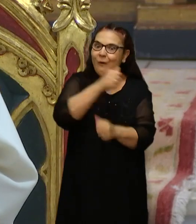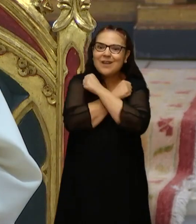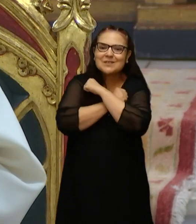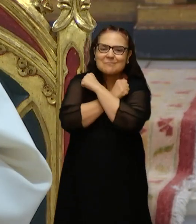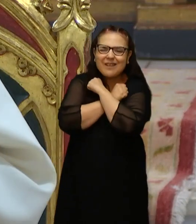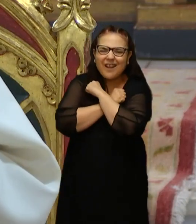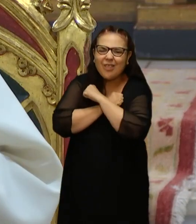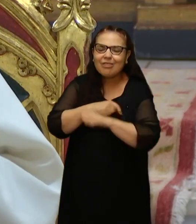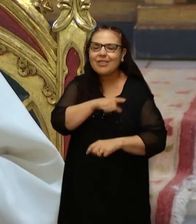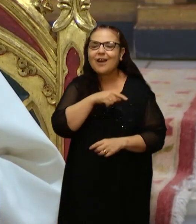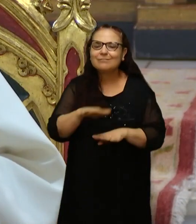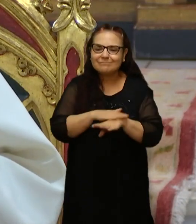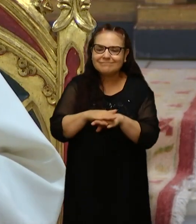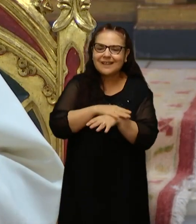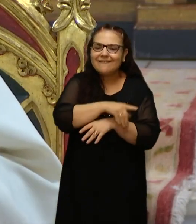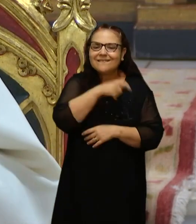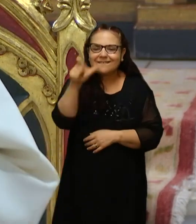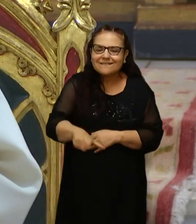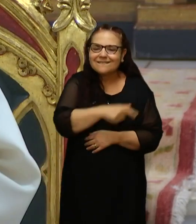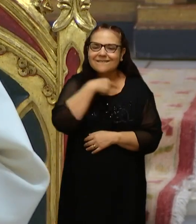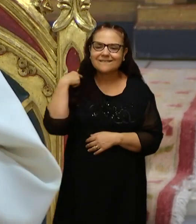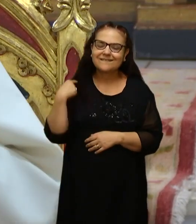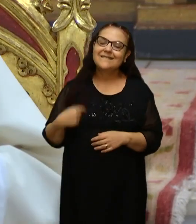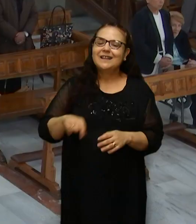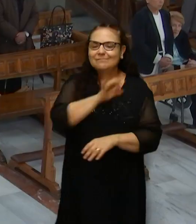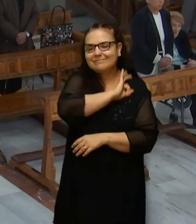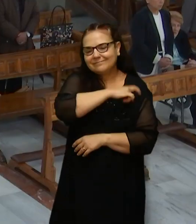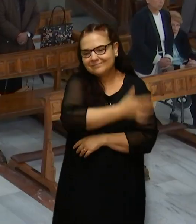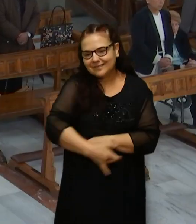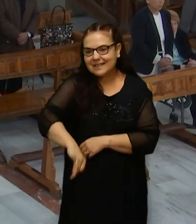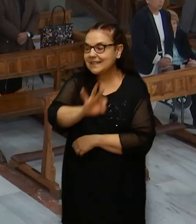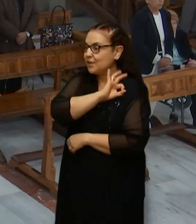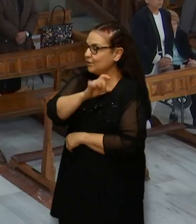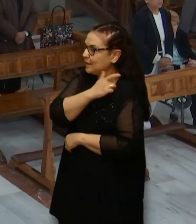Esperanza de los pecadores, Señor, ten piedad.